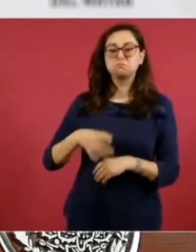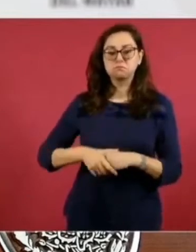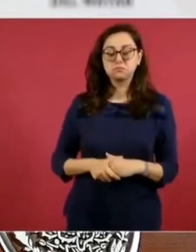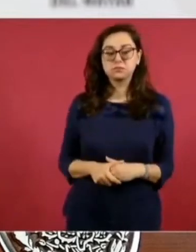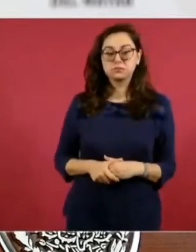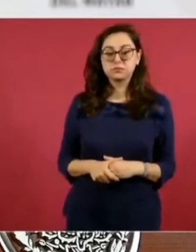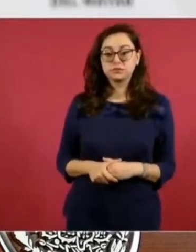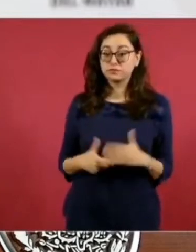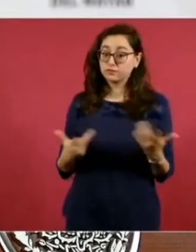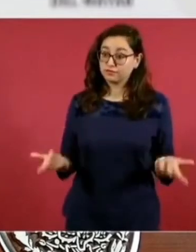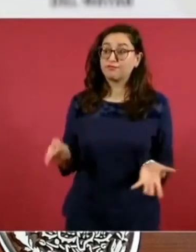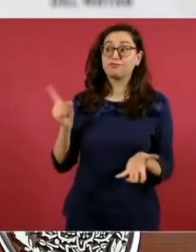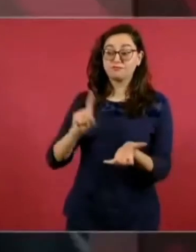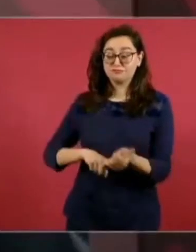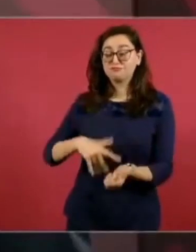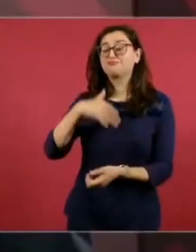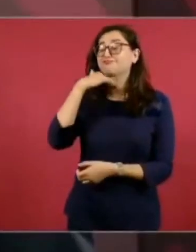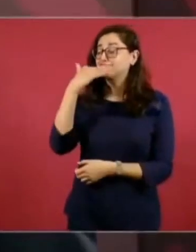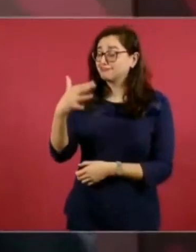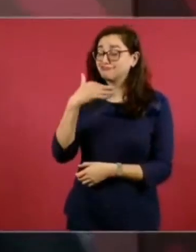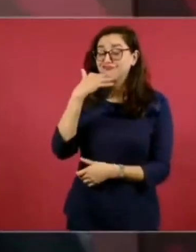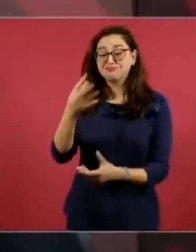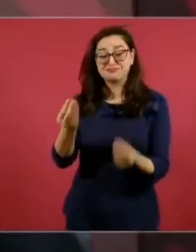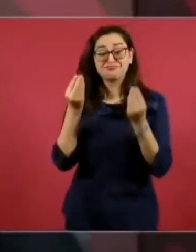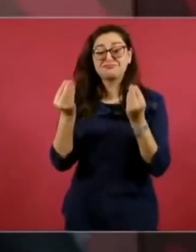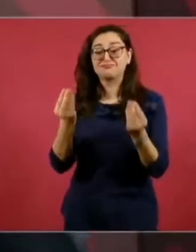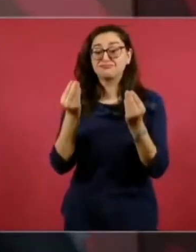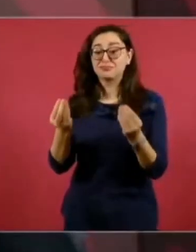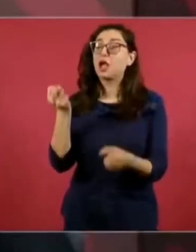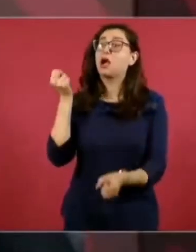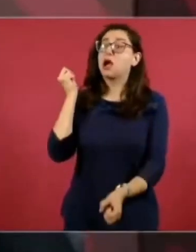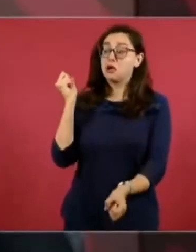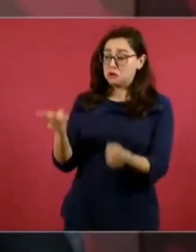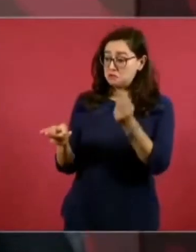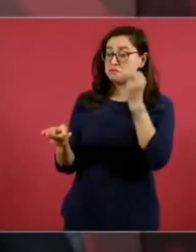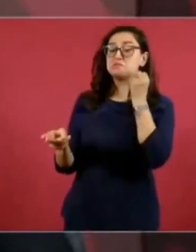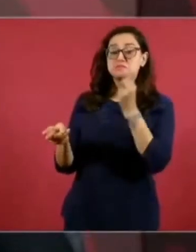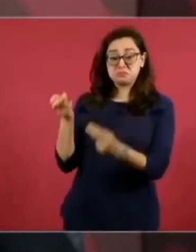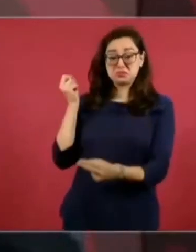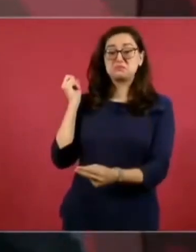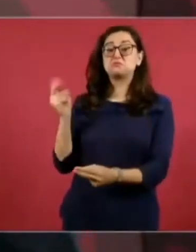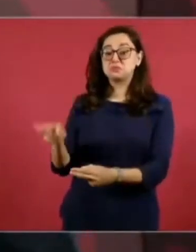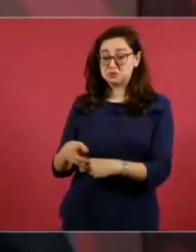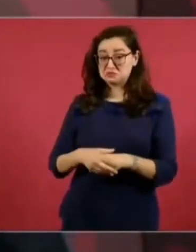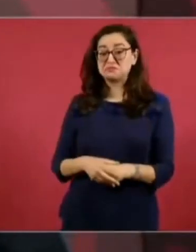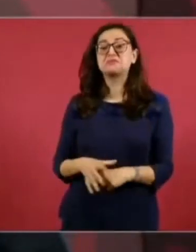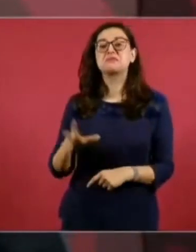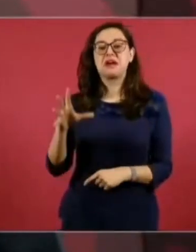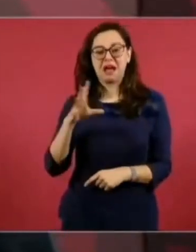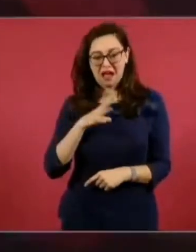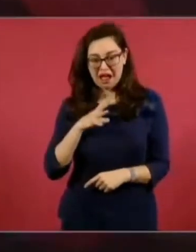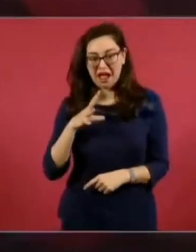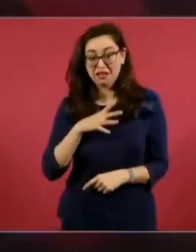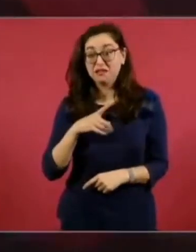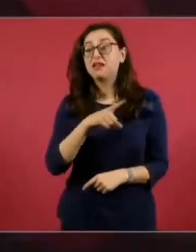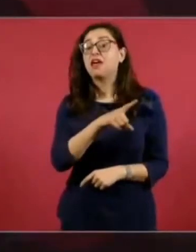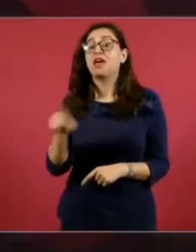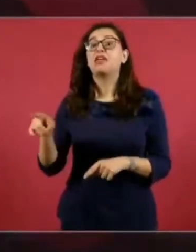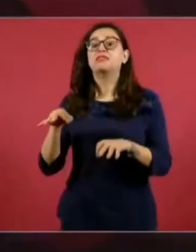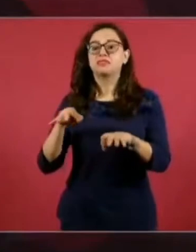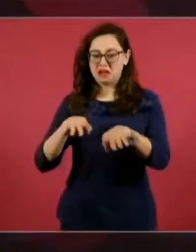Y hay corrupción y hay privilegios en el Poder Judicial y los trabajadores lo saben.